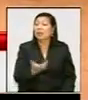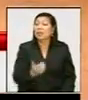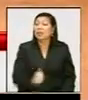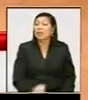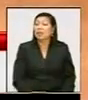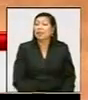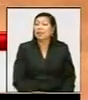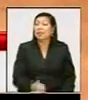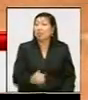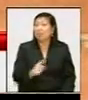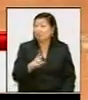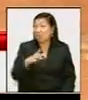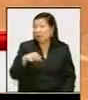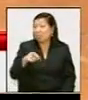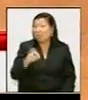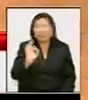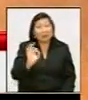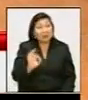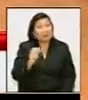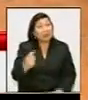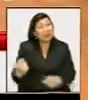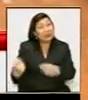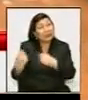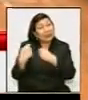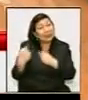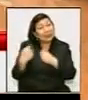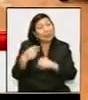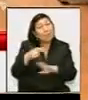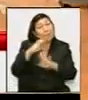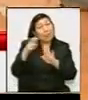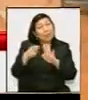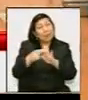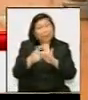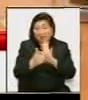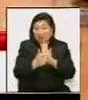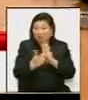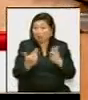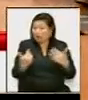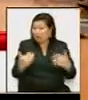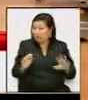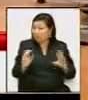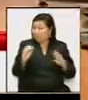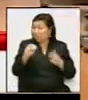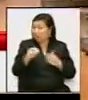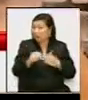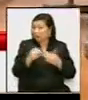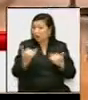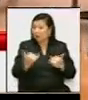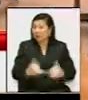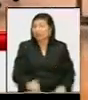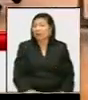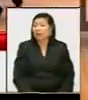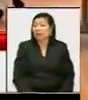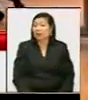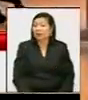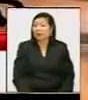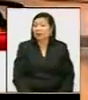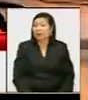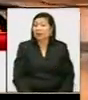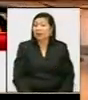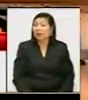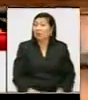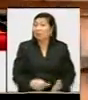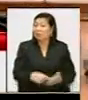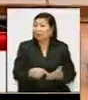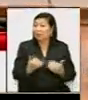el congresista pasa casi, siempre me está exigiendo su proyecto de ley, entonces ya estaban votando y ahora me dice que yo quiero